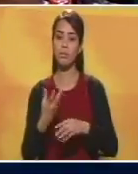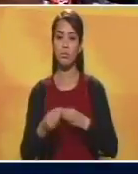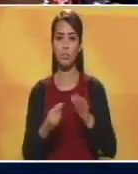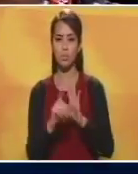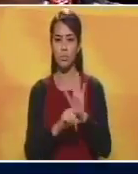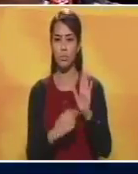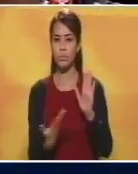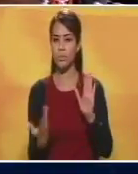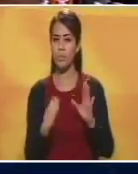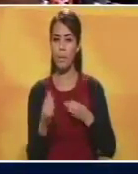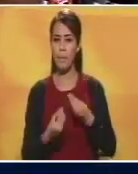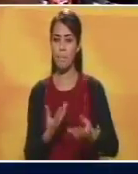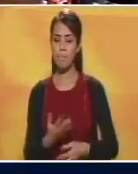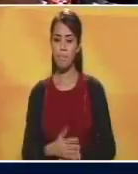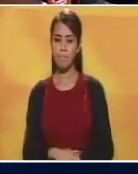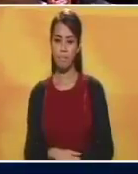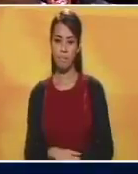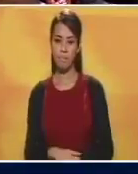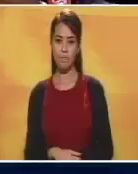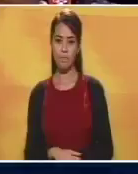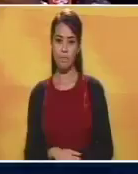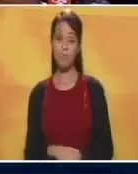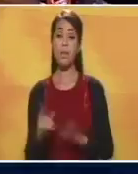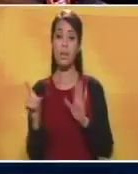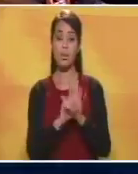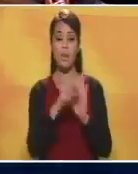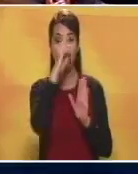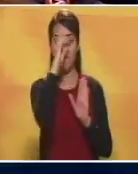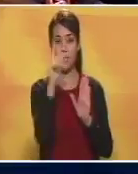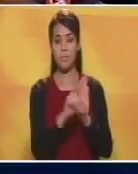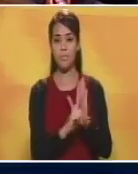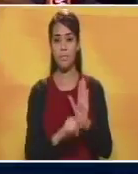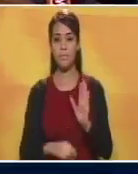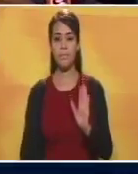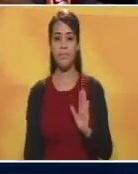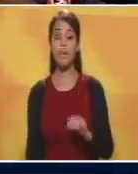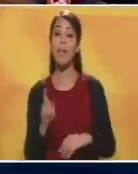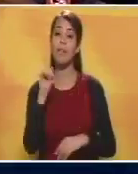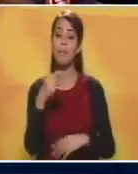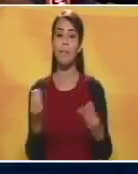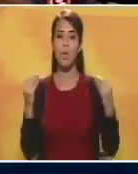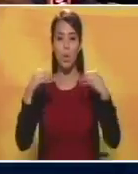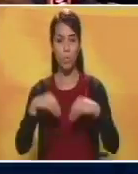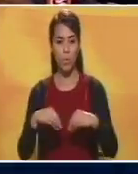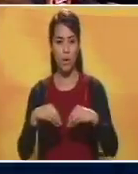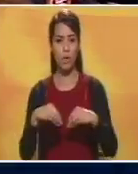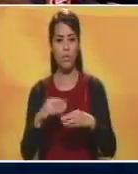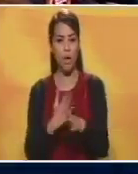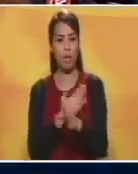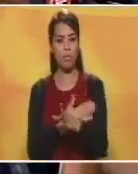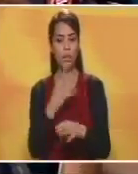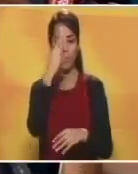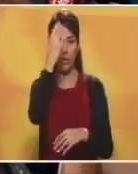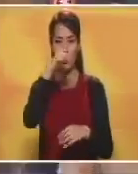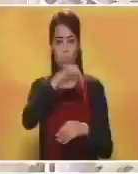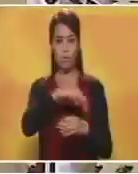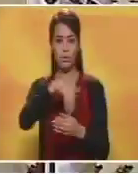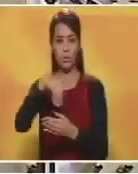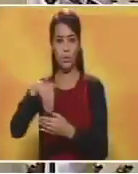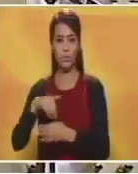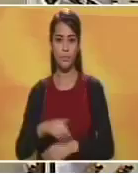proselitistas que se puedan realizar en el marco de la ley y en el marco de los acuerdos suscritos acá en el Consejo Nacional